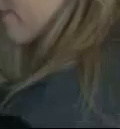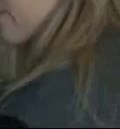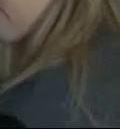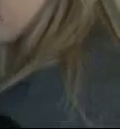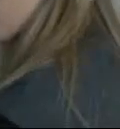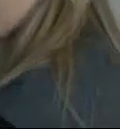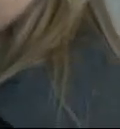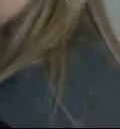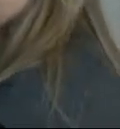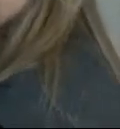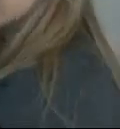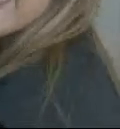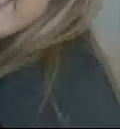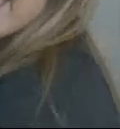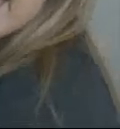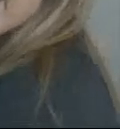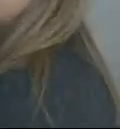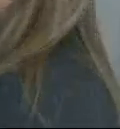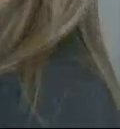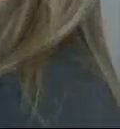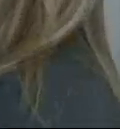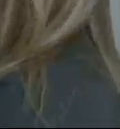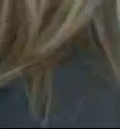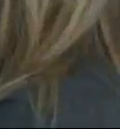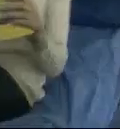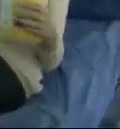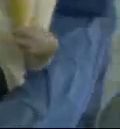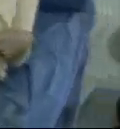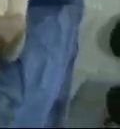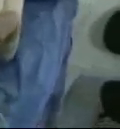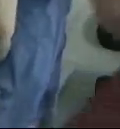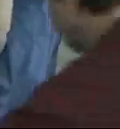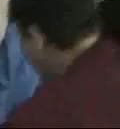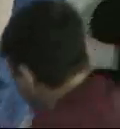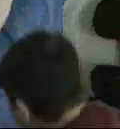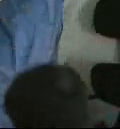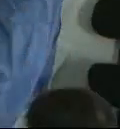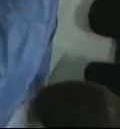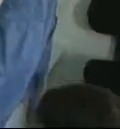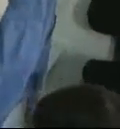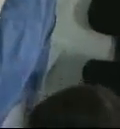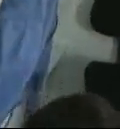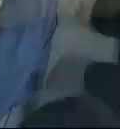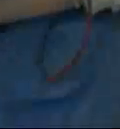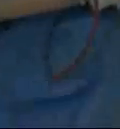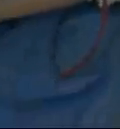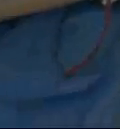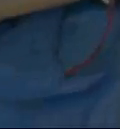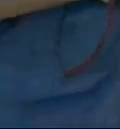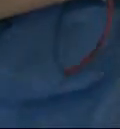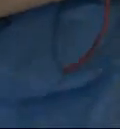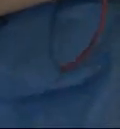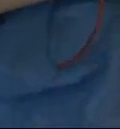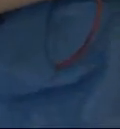corazón. Sangre bien latina, esta es mi sangre, es argentina, es para vos.